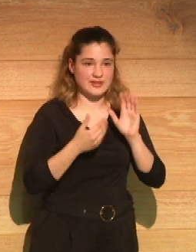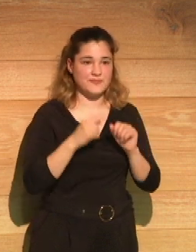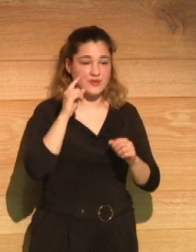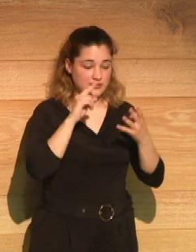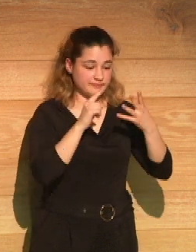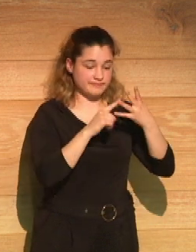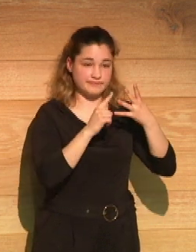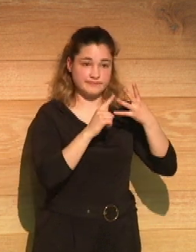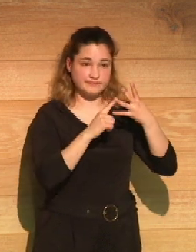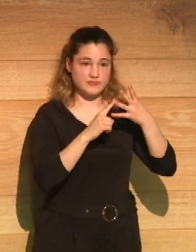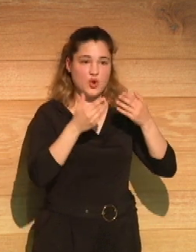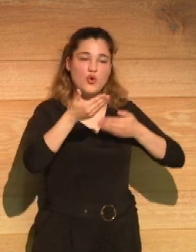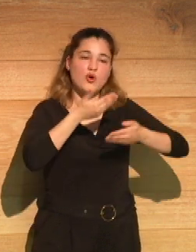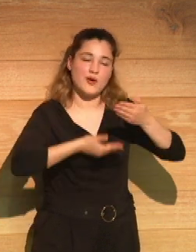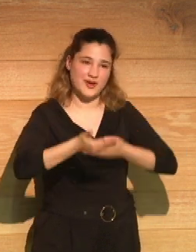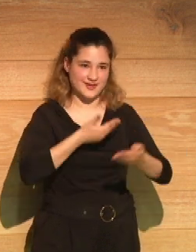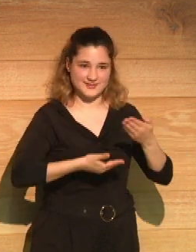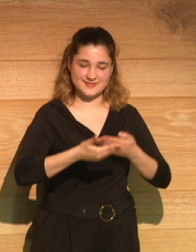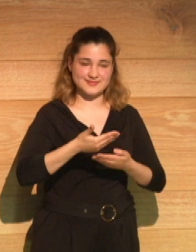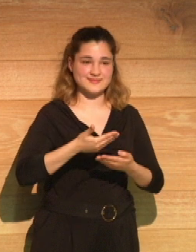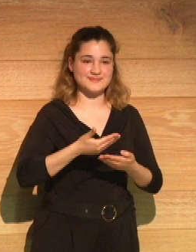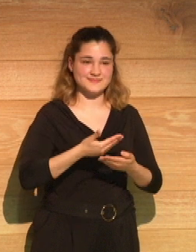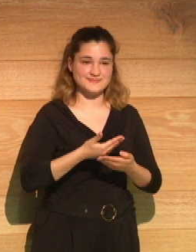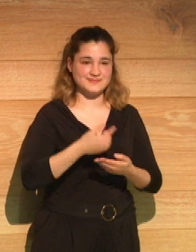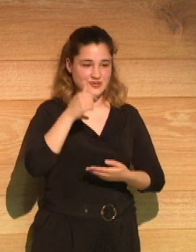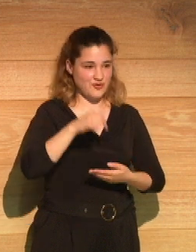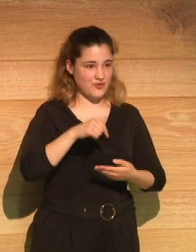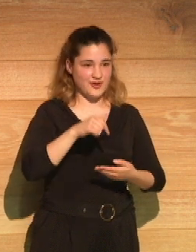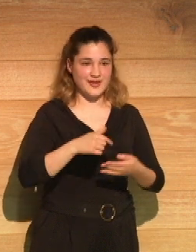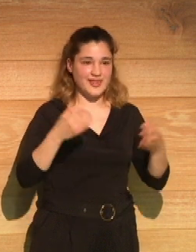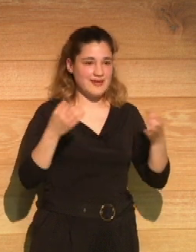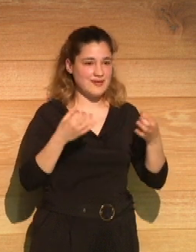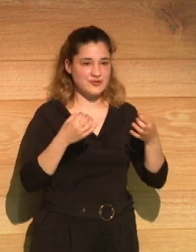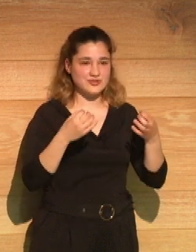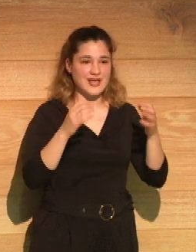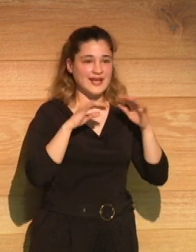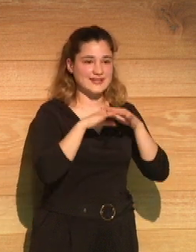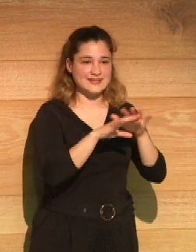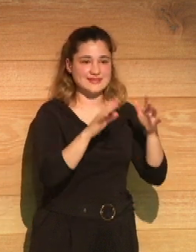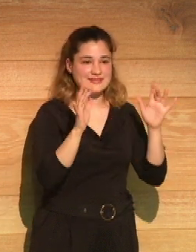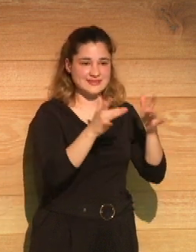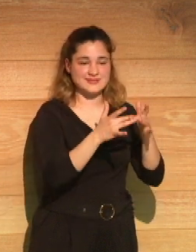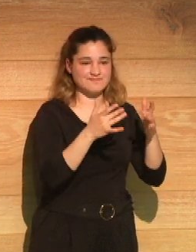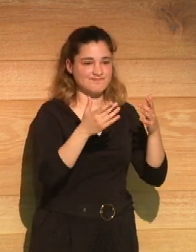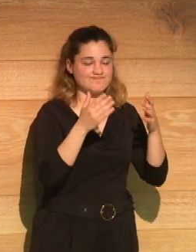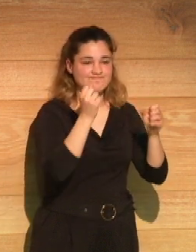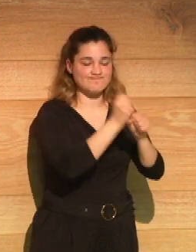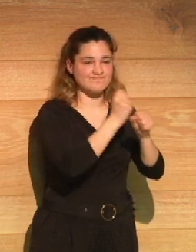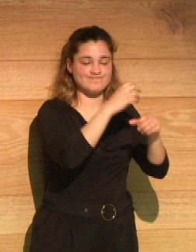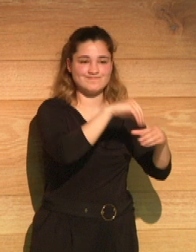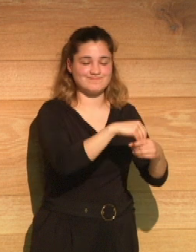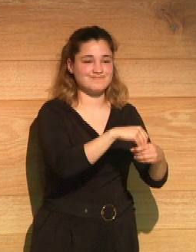Hoy más que nunca tenemos que trabajar en redes. Hoy más que nunca